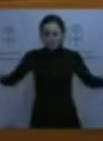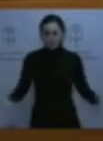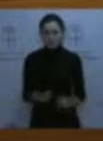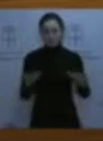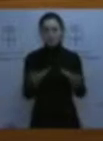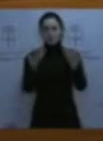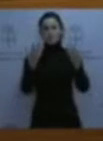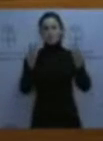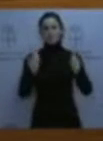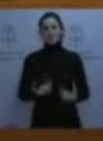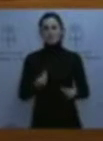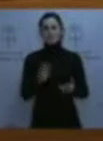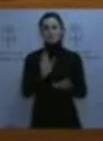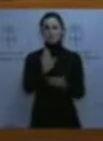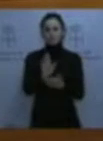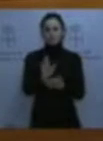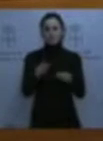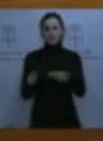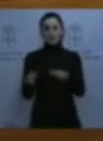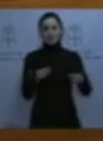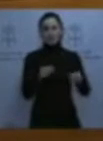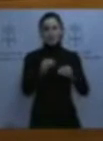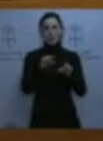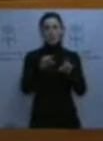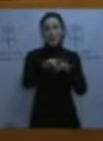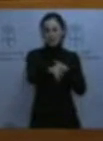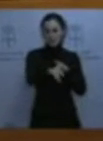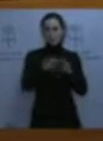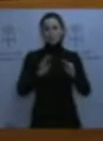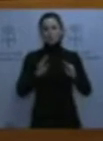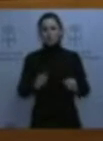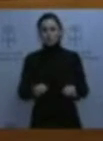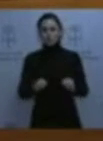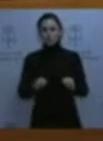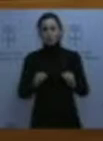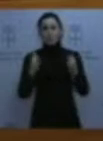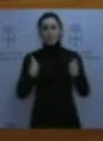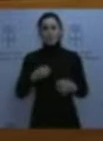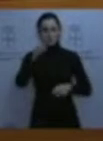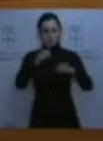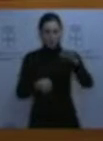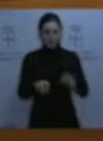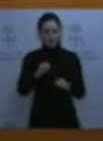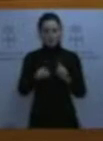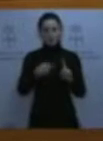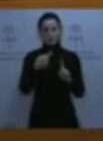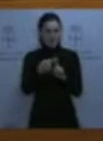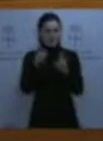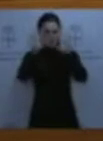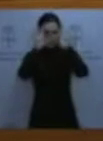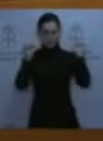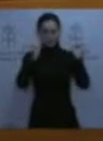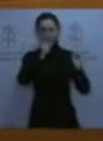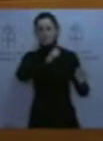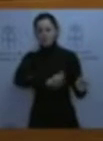de la documentación que contienen los archivos judiciales, policiales y militares, impulsar también las medidas de reparación a